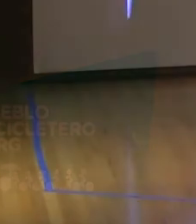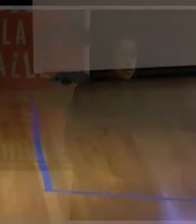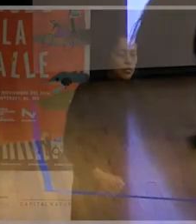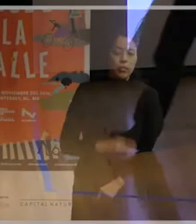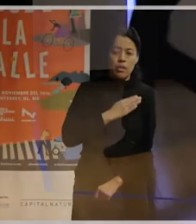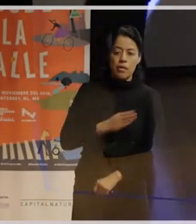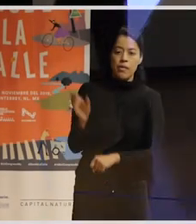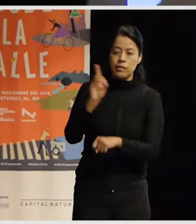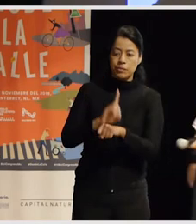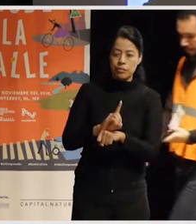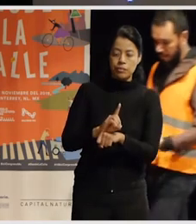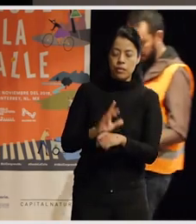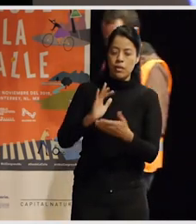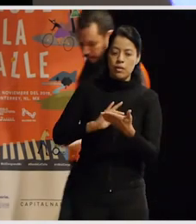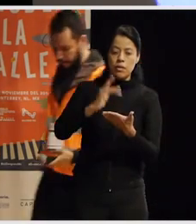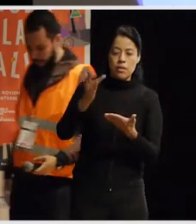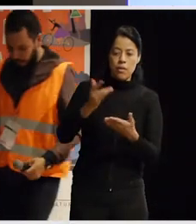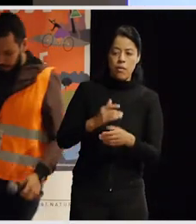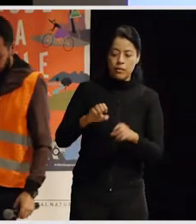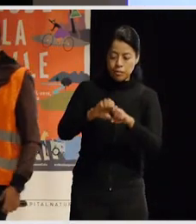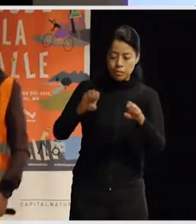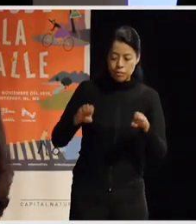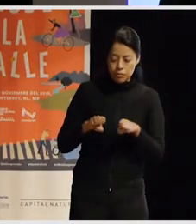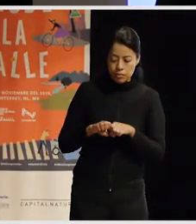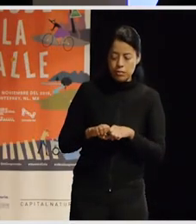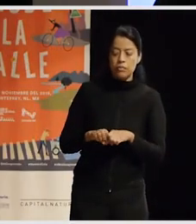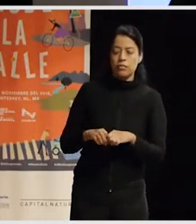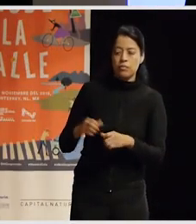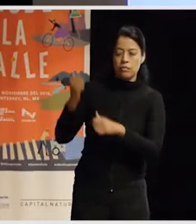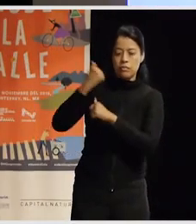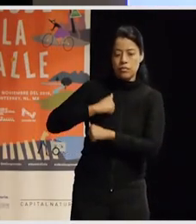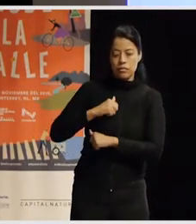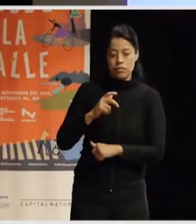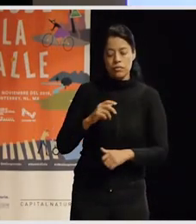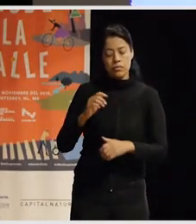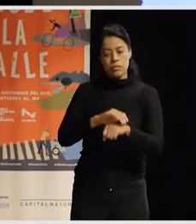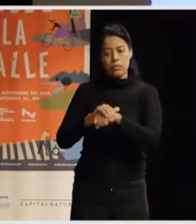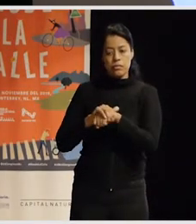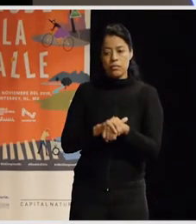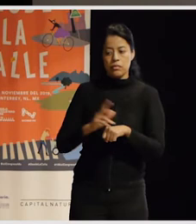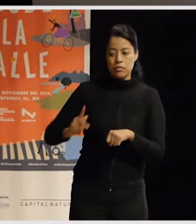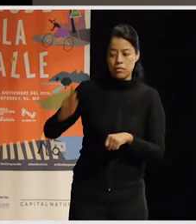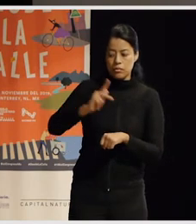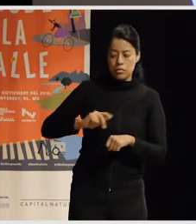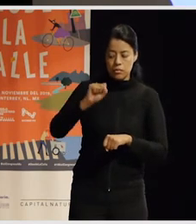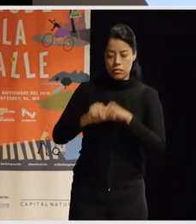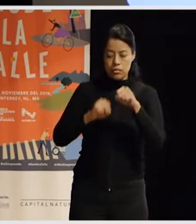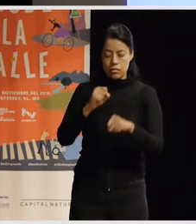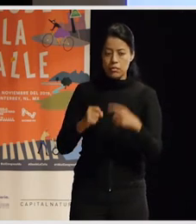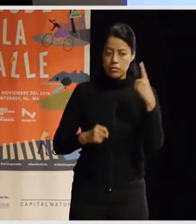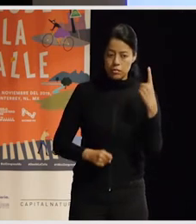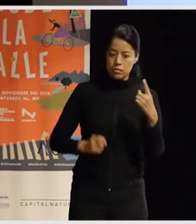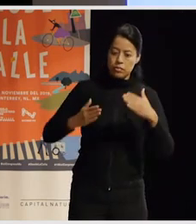buenos días a todos les agradezco mucho al equipo organizador y a mis amigos del pueblo y cic letter o una por darme